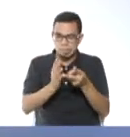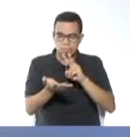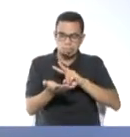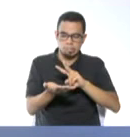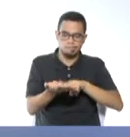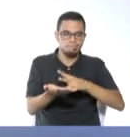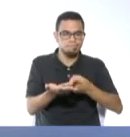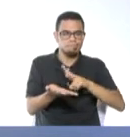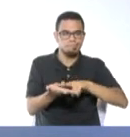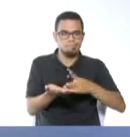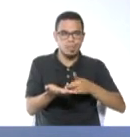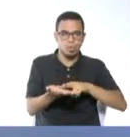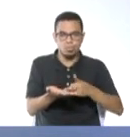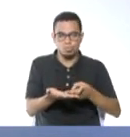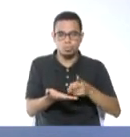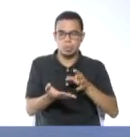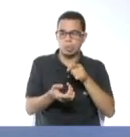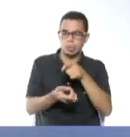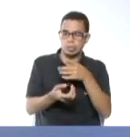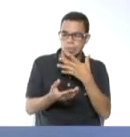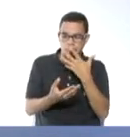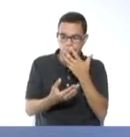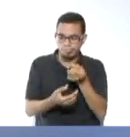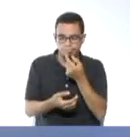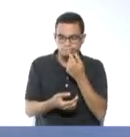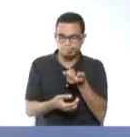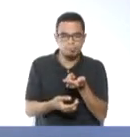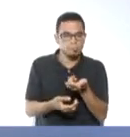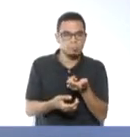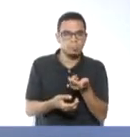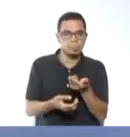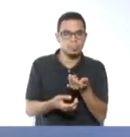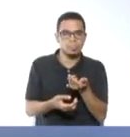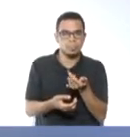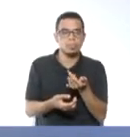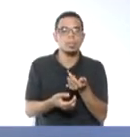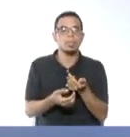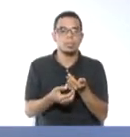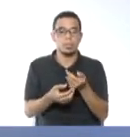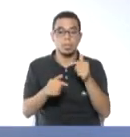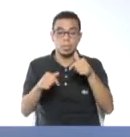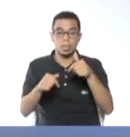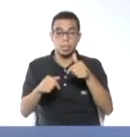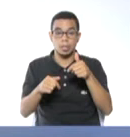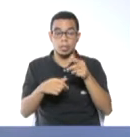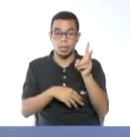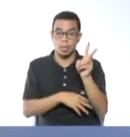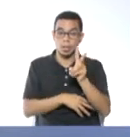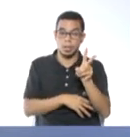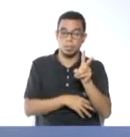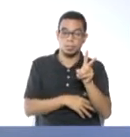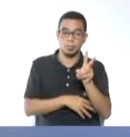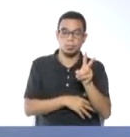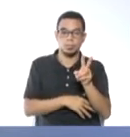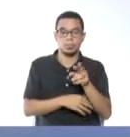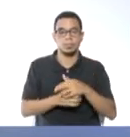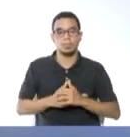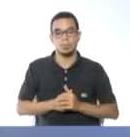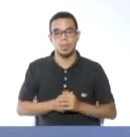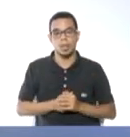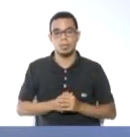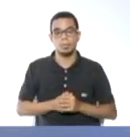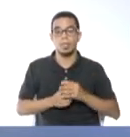división territorial. Recordemos que en nuestro país, ¿verdad? Venezuela, República Bolivariana de Venezuela, hoy la denominamos así por la incorporación